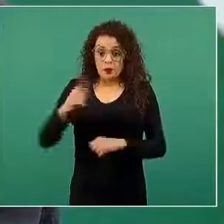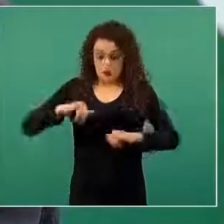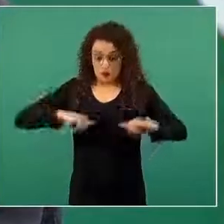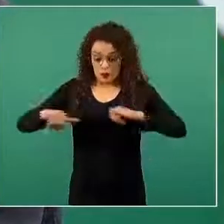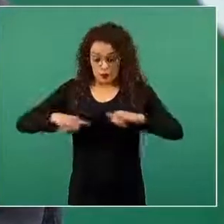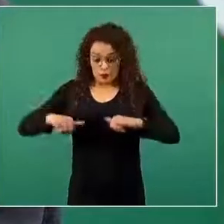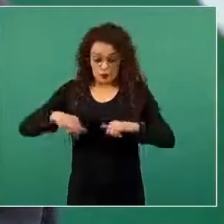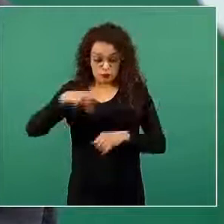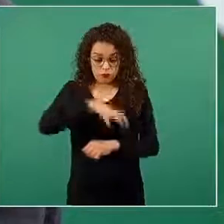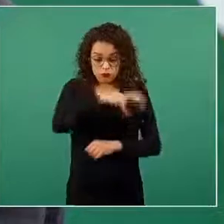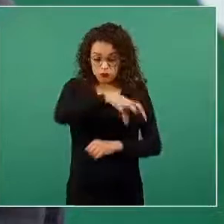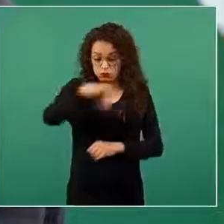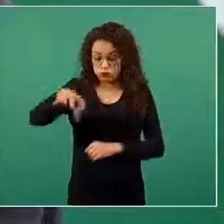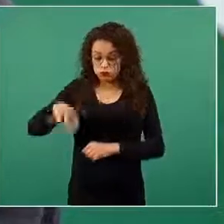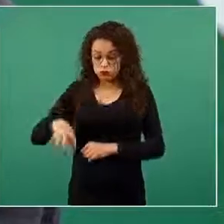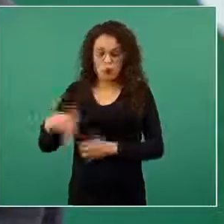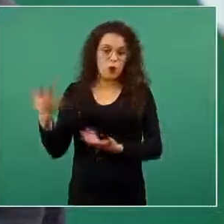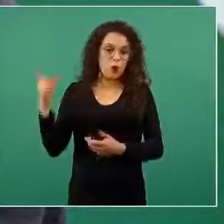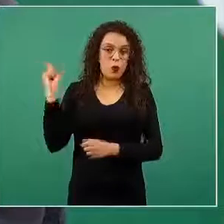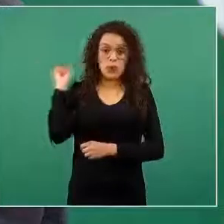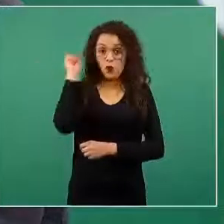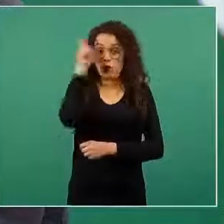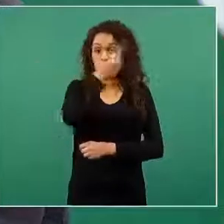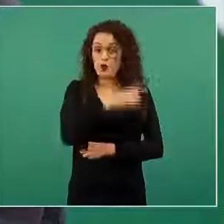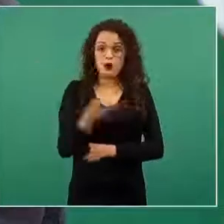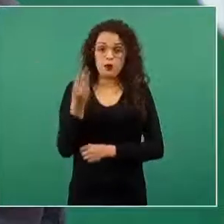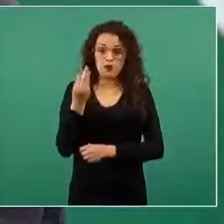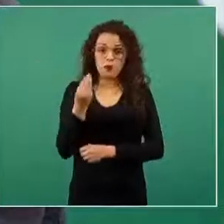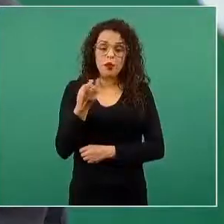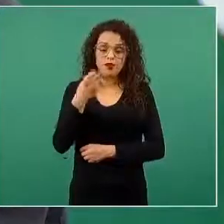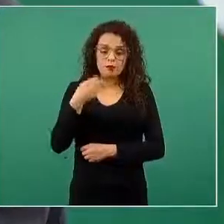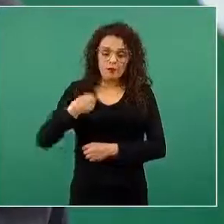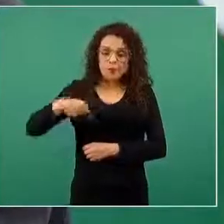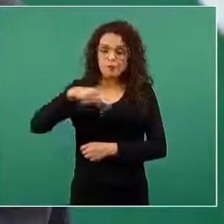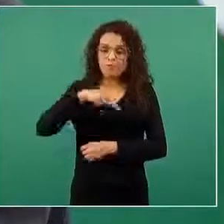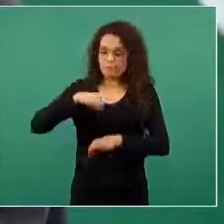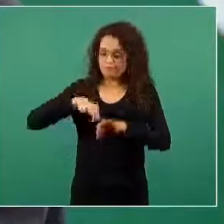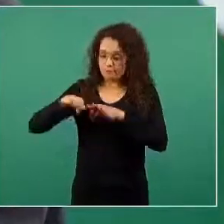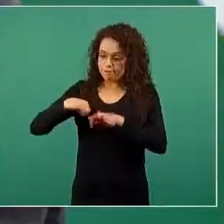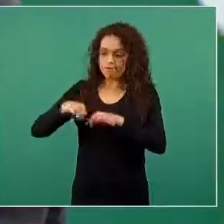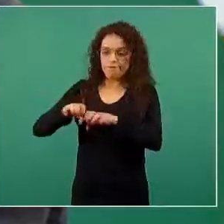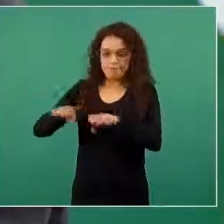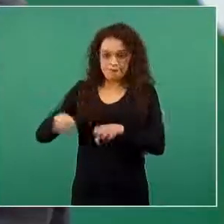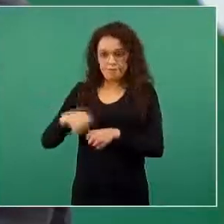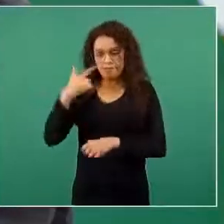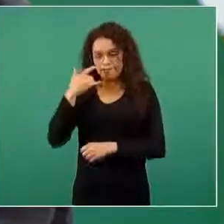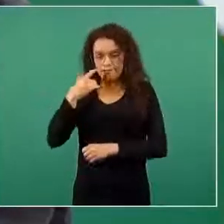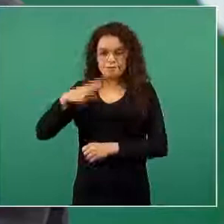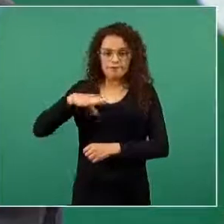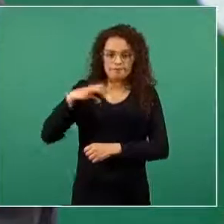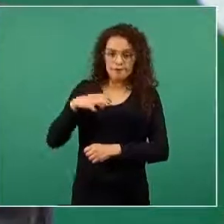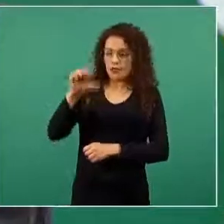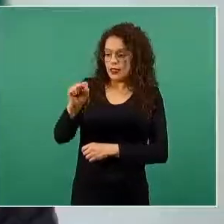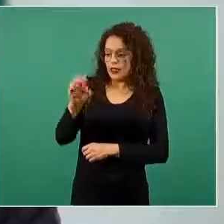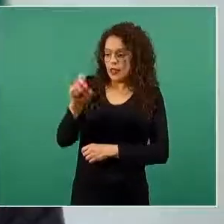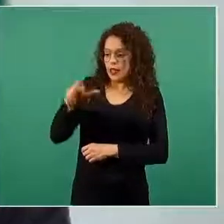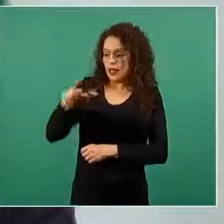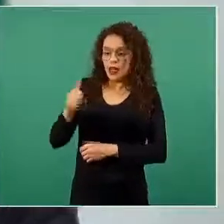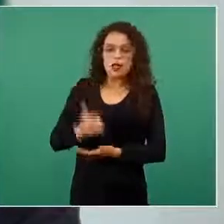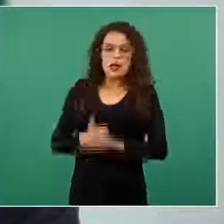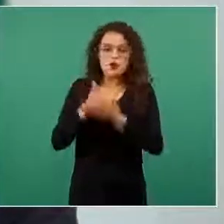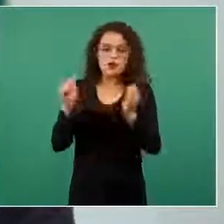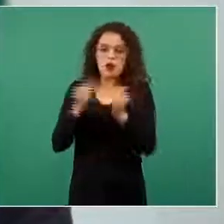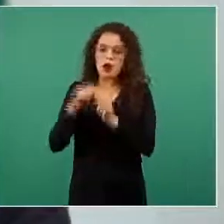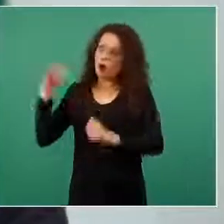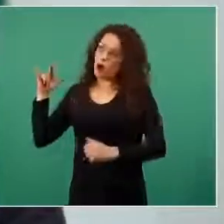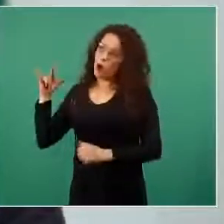es bastante complicada y entonces hemos contado, insisto, en trabajo en equipo, por parte de la Sedena, que nos ha ayudado a través de transporte aéreo,